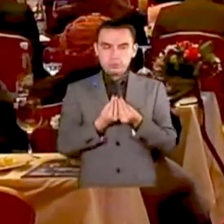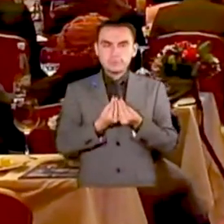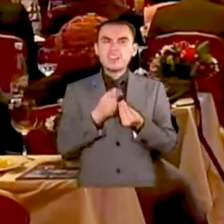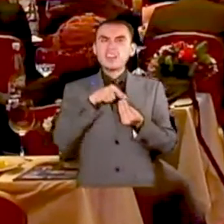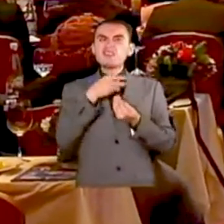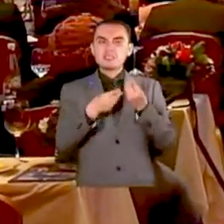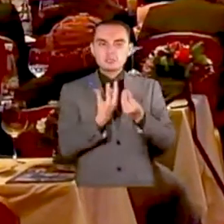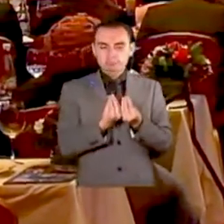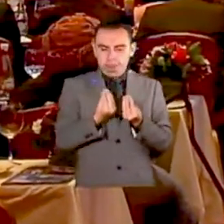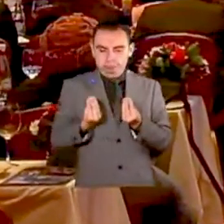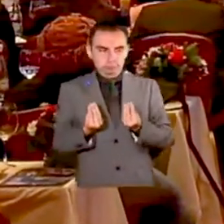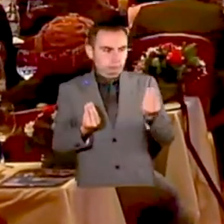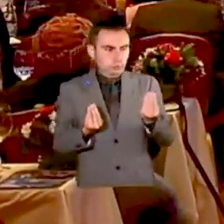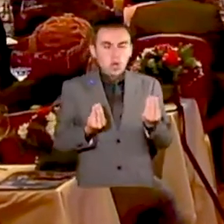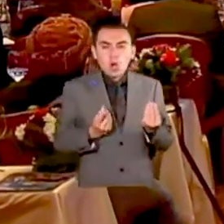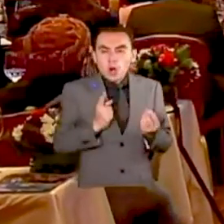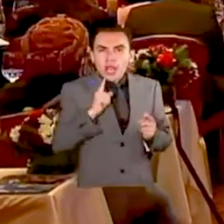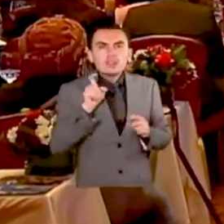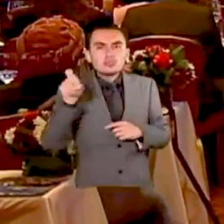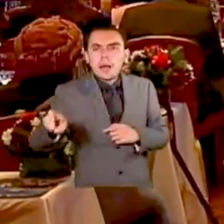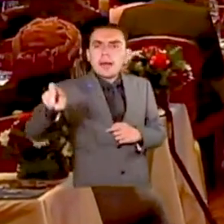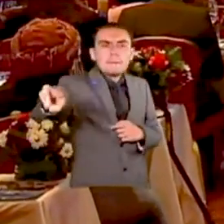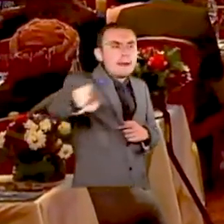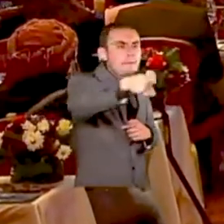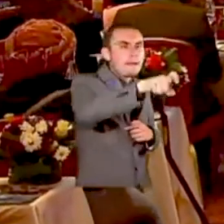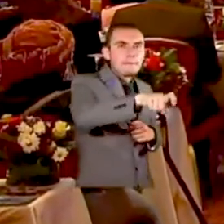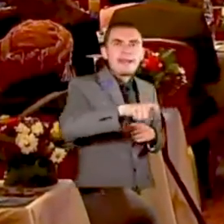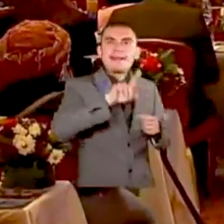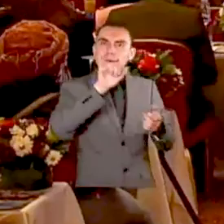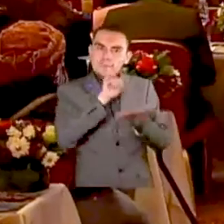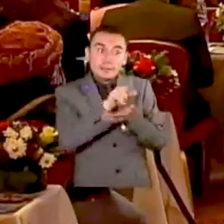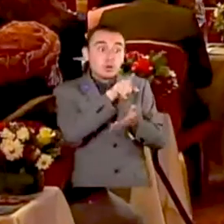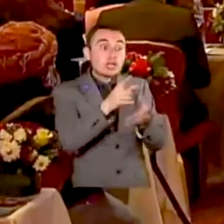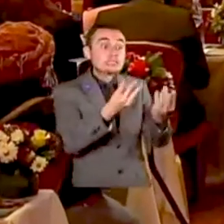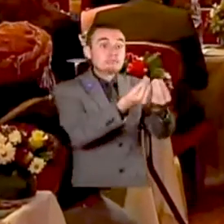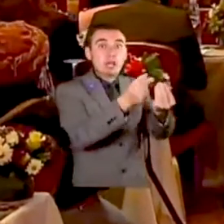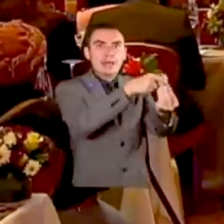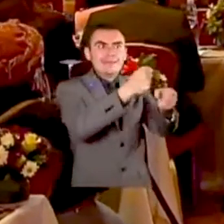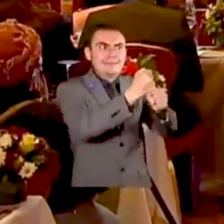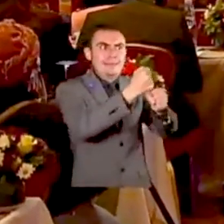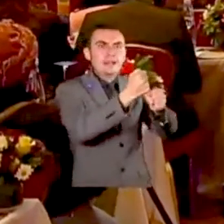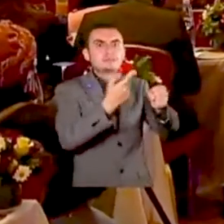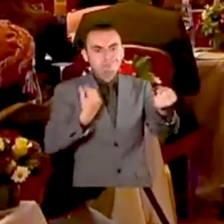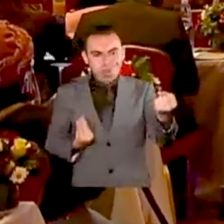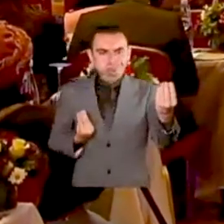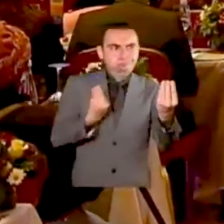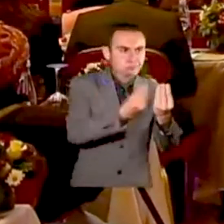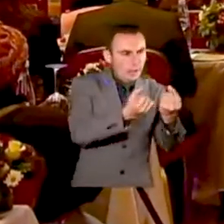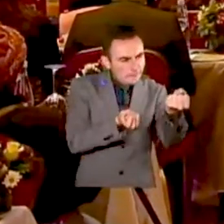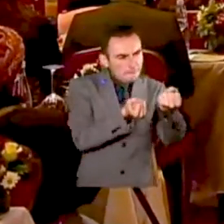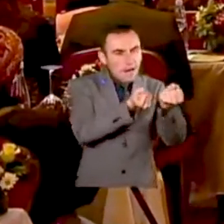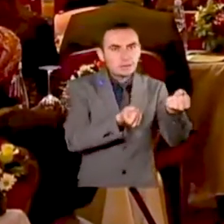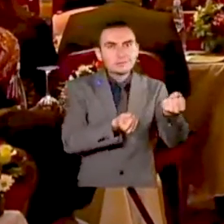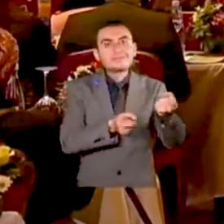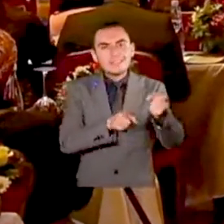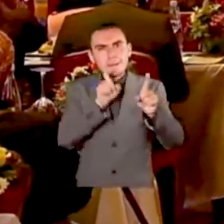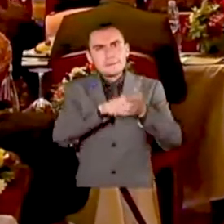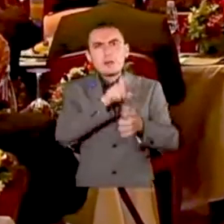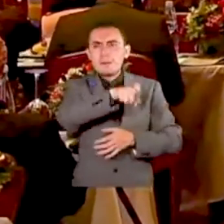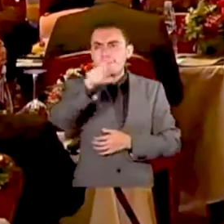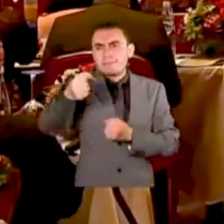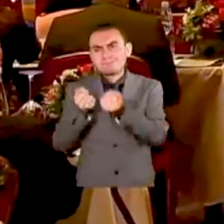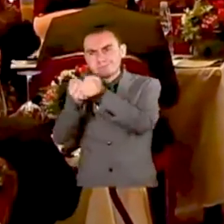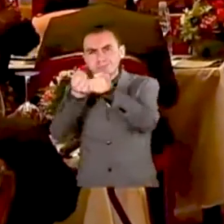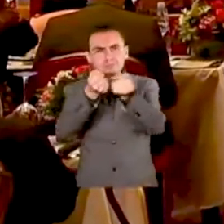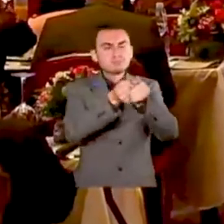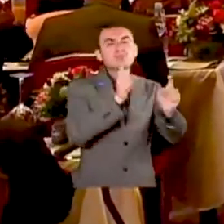trasladaron a fortalecer y a apoyar las actuaciones que ya realizaban nuestras procuradurías regionales, provinciales y